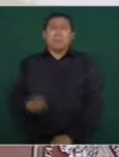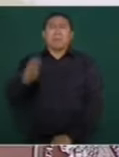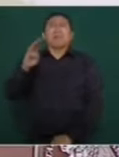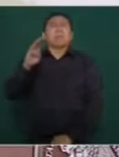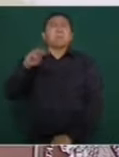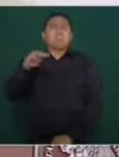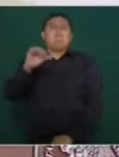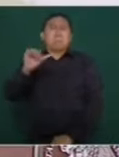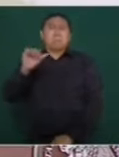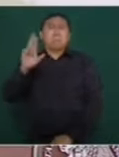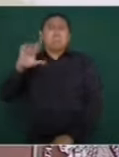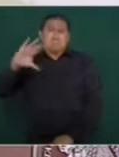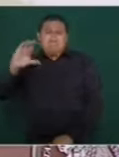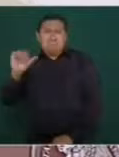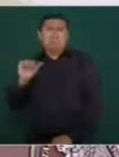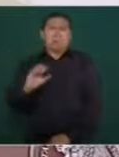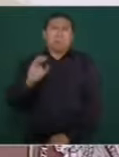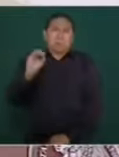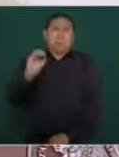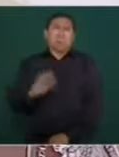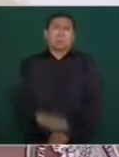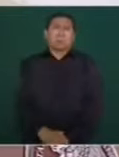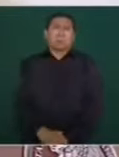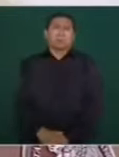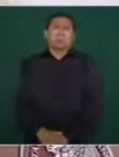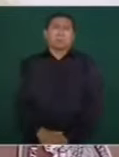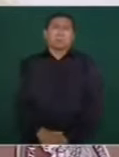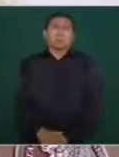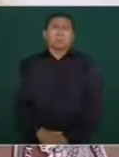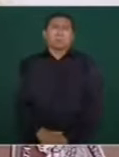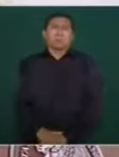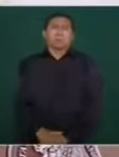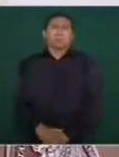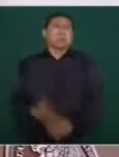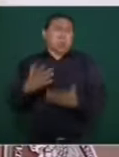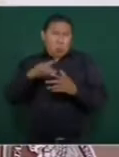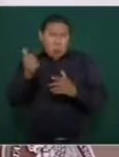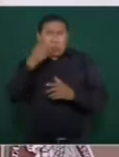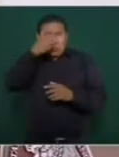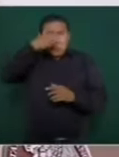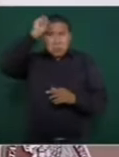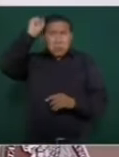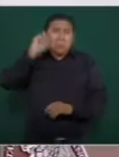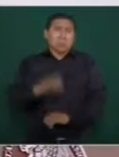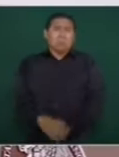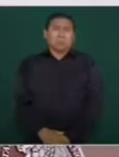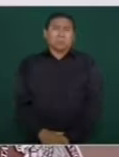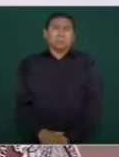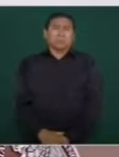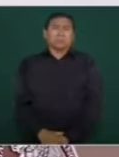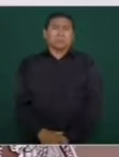Marco Cortés, hay otro que también ya se destapó.